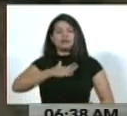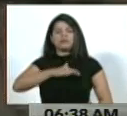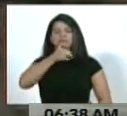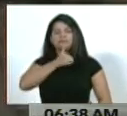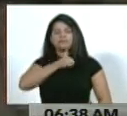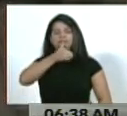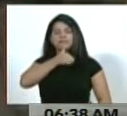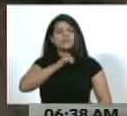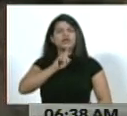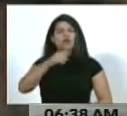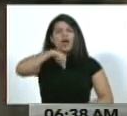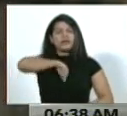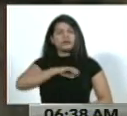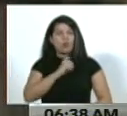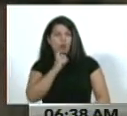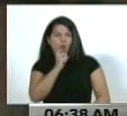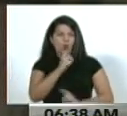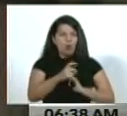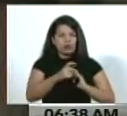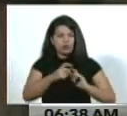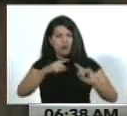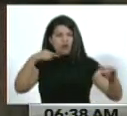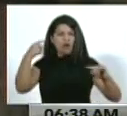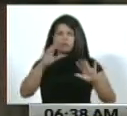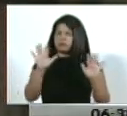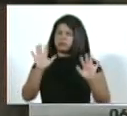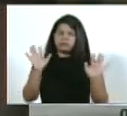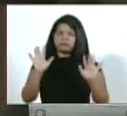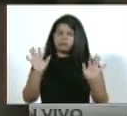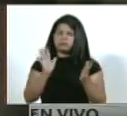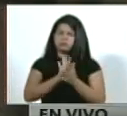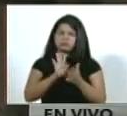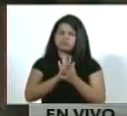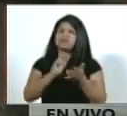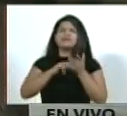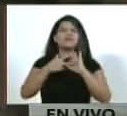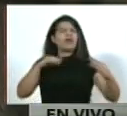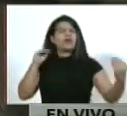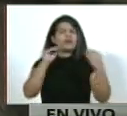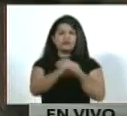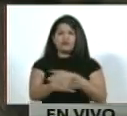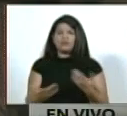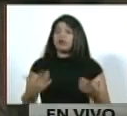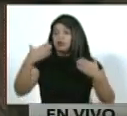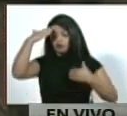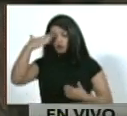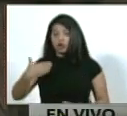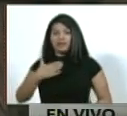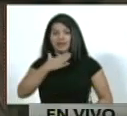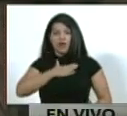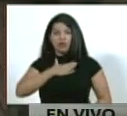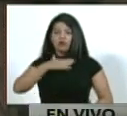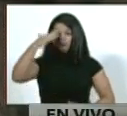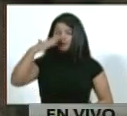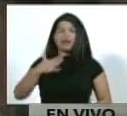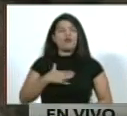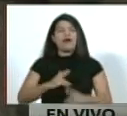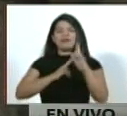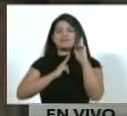corazones odio ni revanchismo. Sería también contradictorio un soldado con